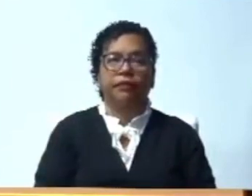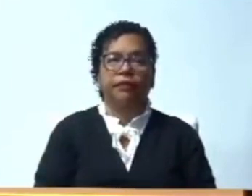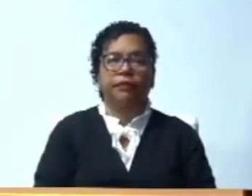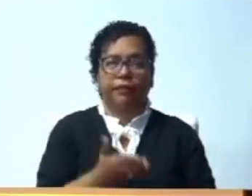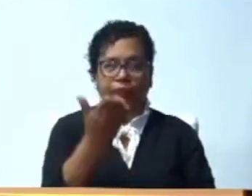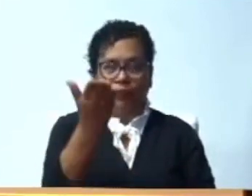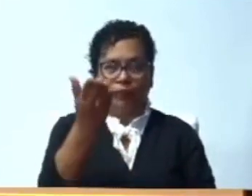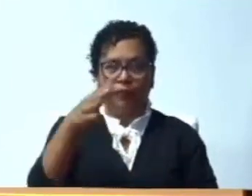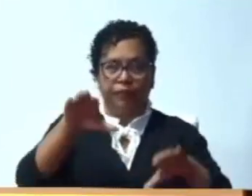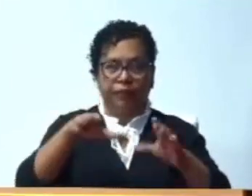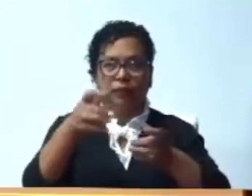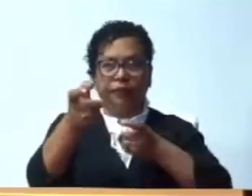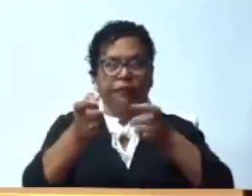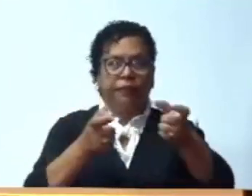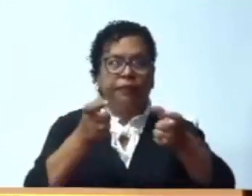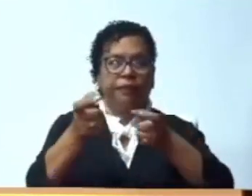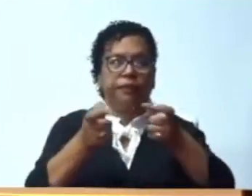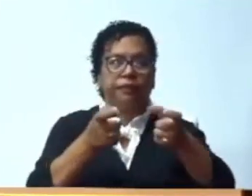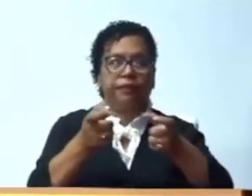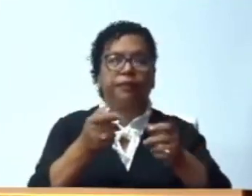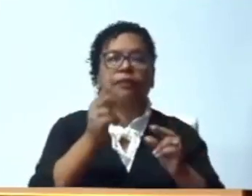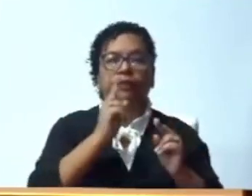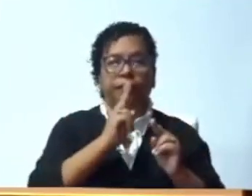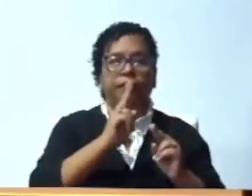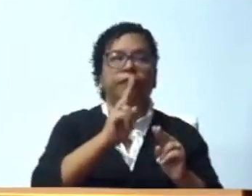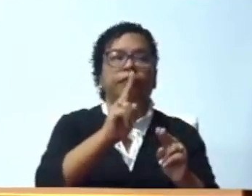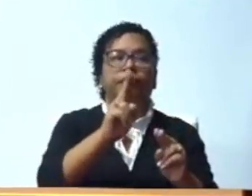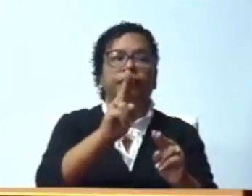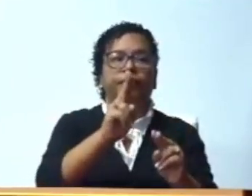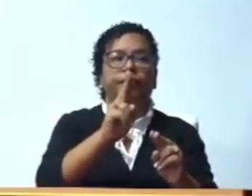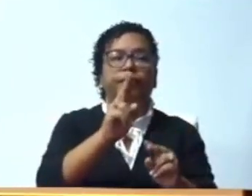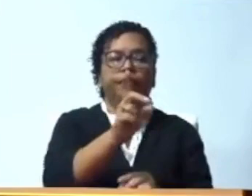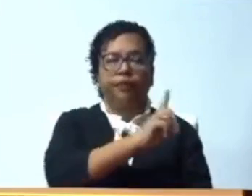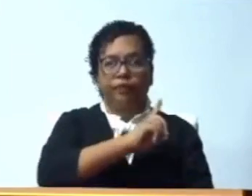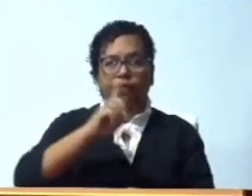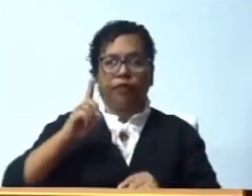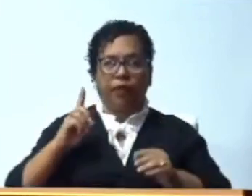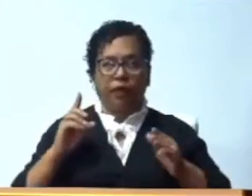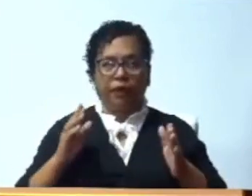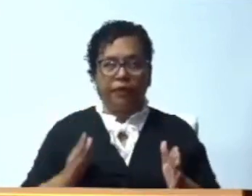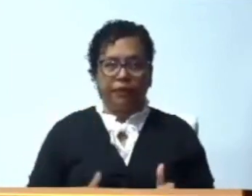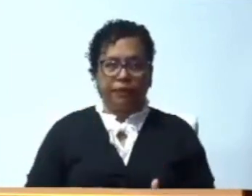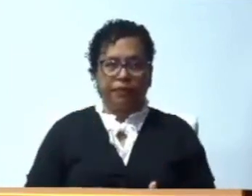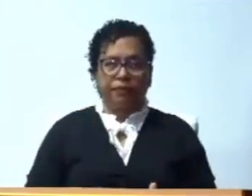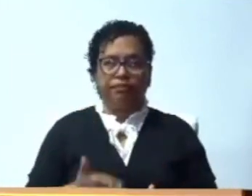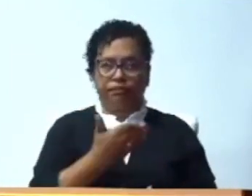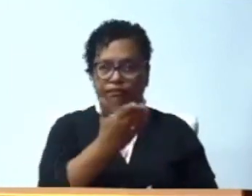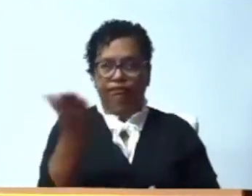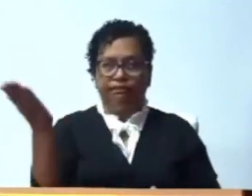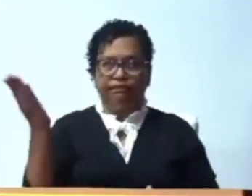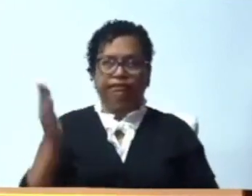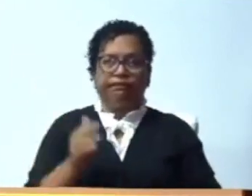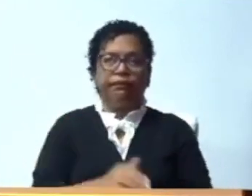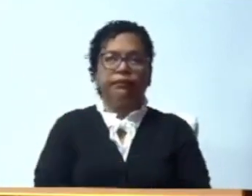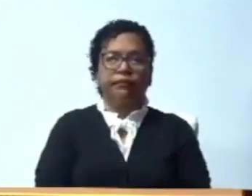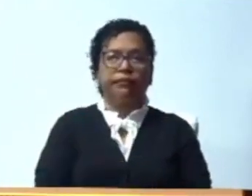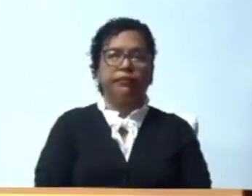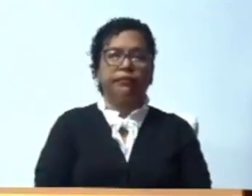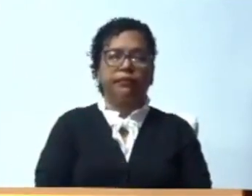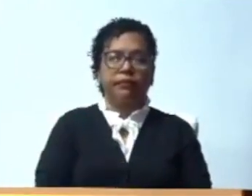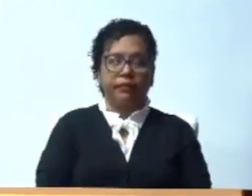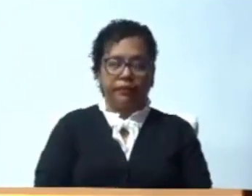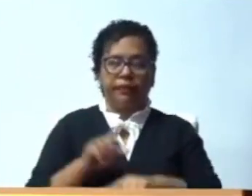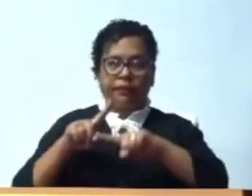directivo a los honorables diputados diputadas de todas